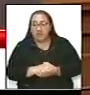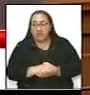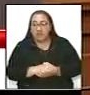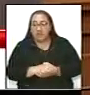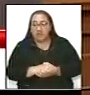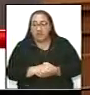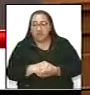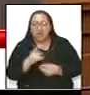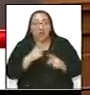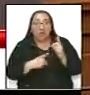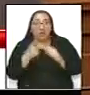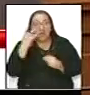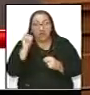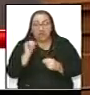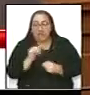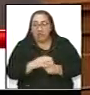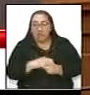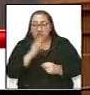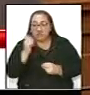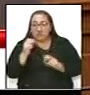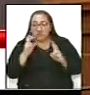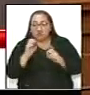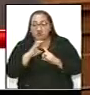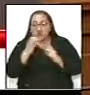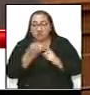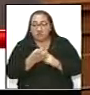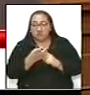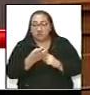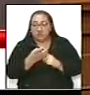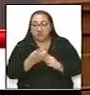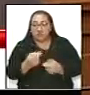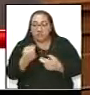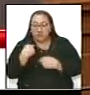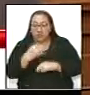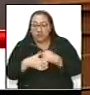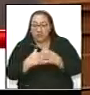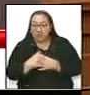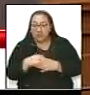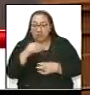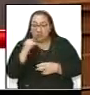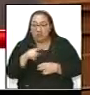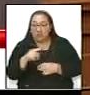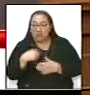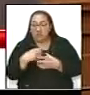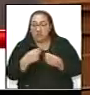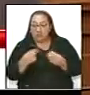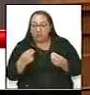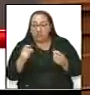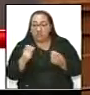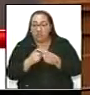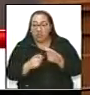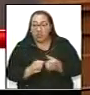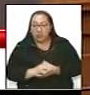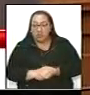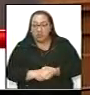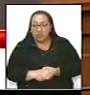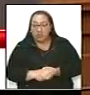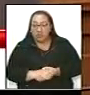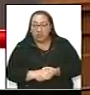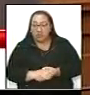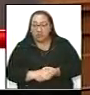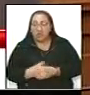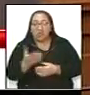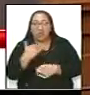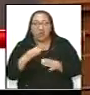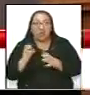ciertas ideologías. Yo creo que el tema cultural nos atañe a todos y por eso creo que muchos congresistas hemos sido los que hemos